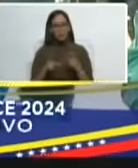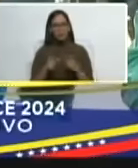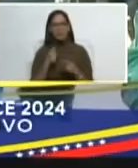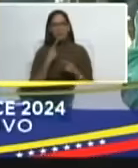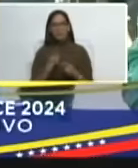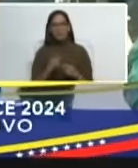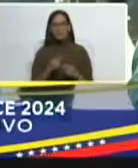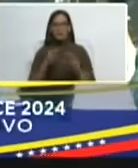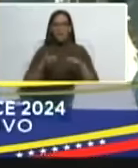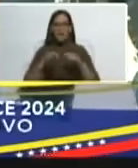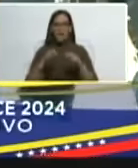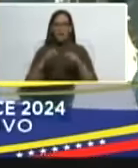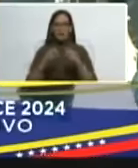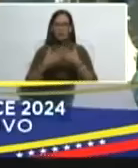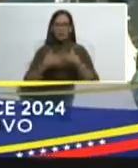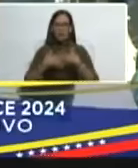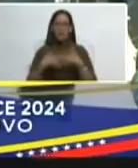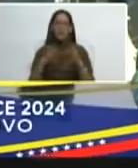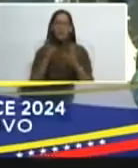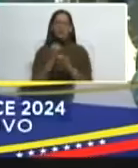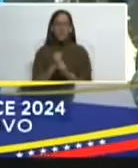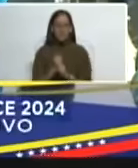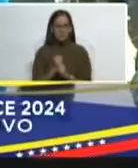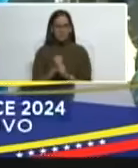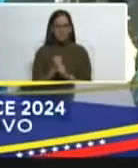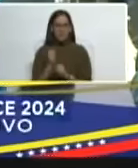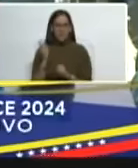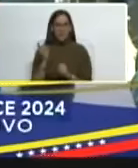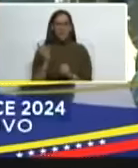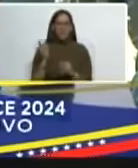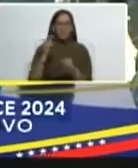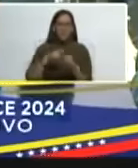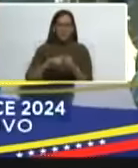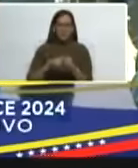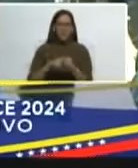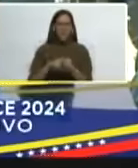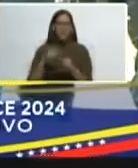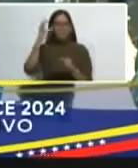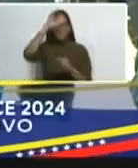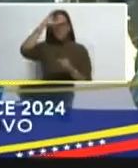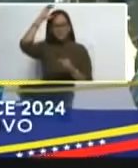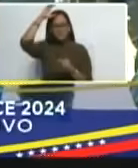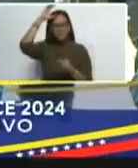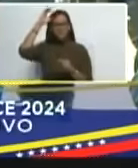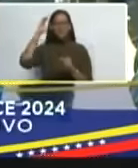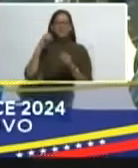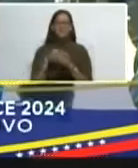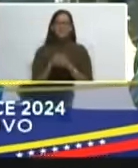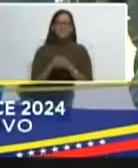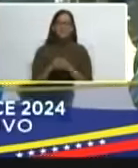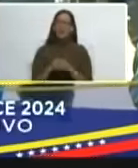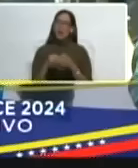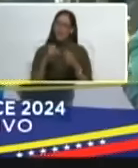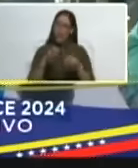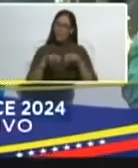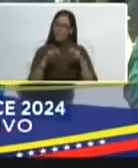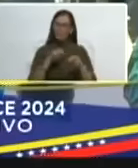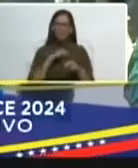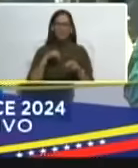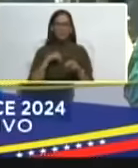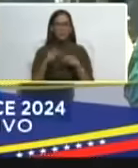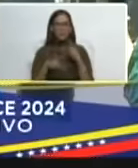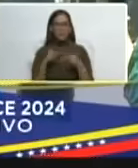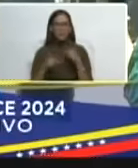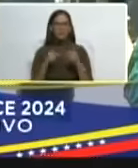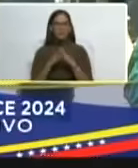la agroindustria. Confianza. A ellos se les suma la capacidad, el talento. Los campesinos, nuestros productores,